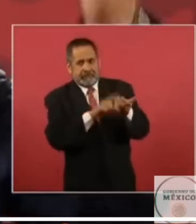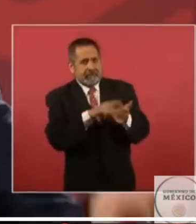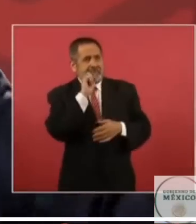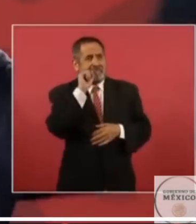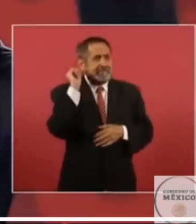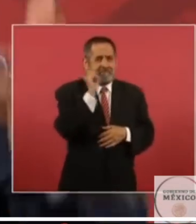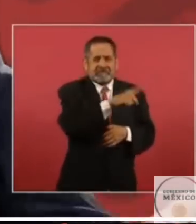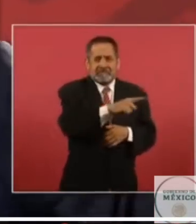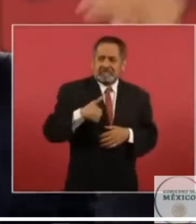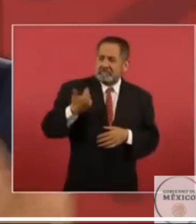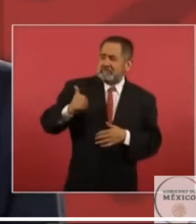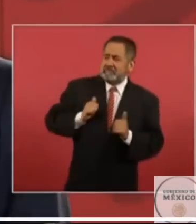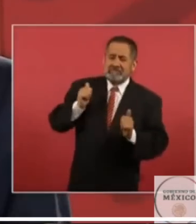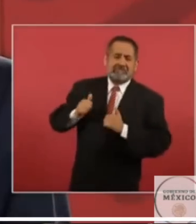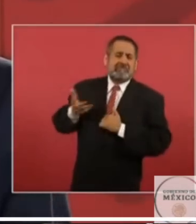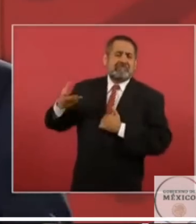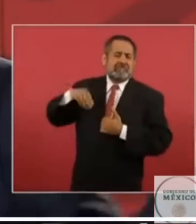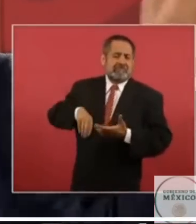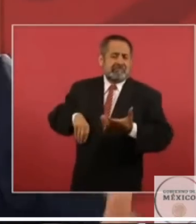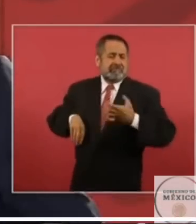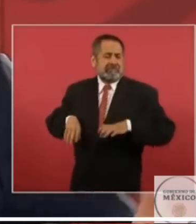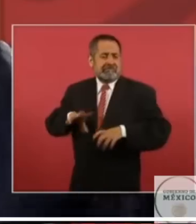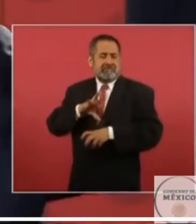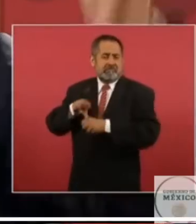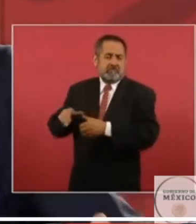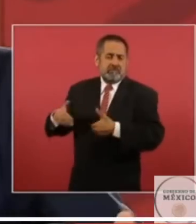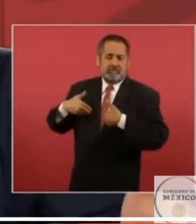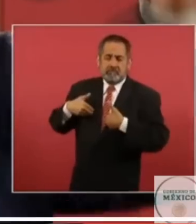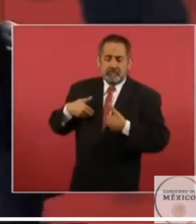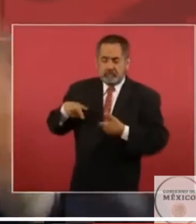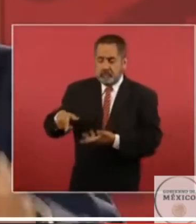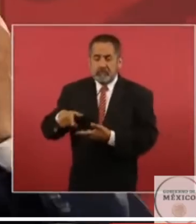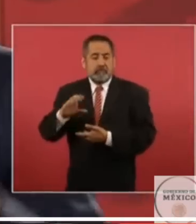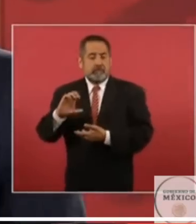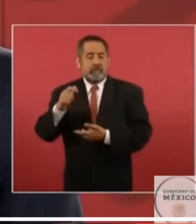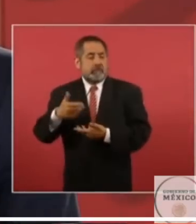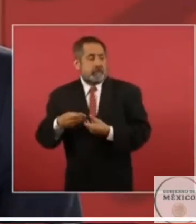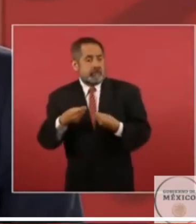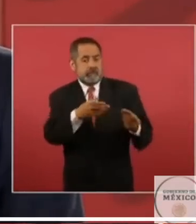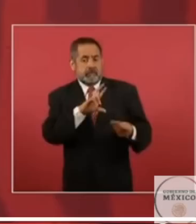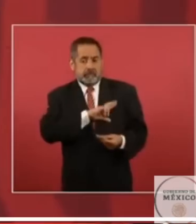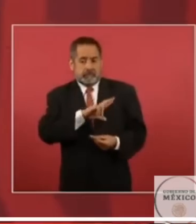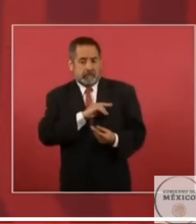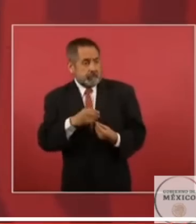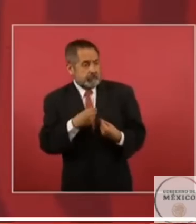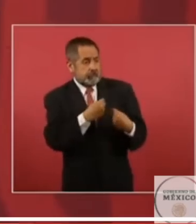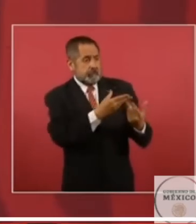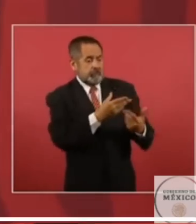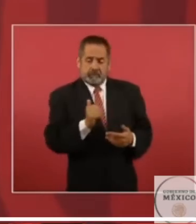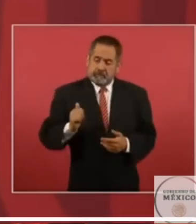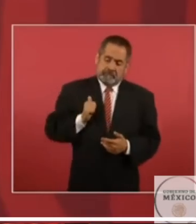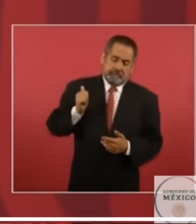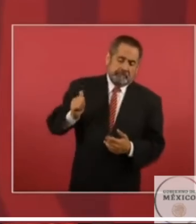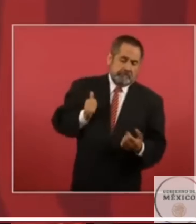que se habían beneficiado con la política entreguista de Salinas, a las